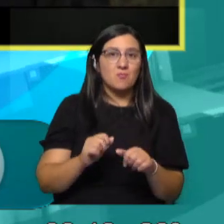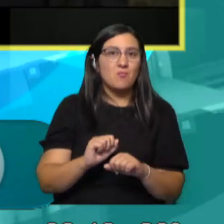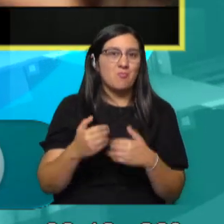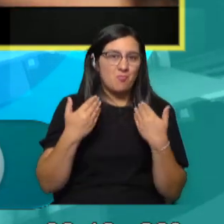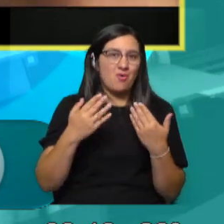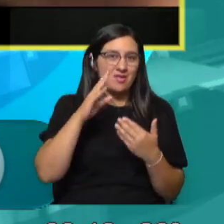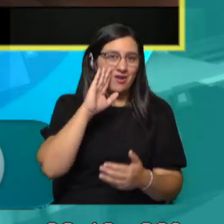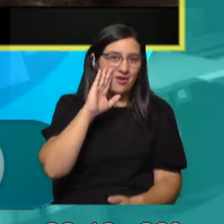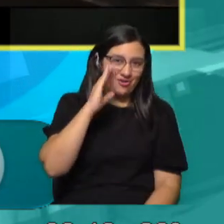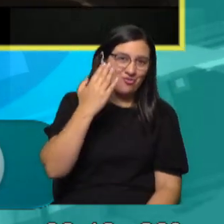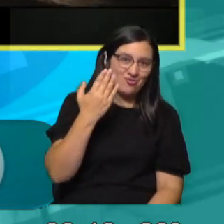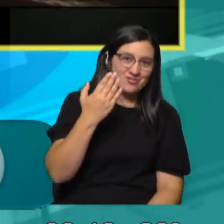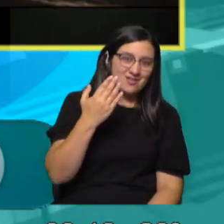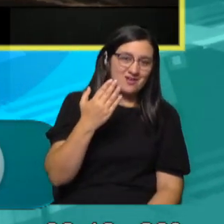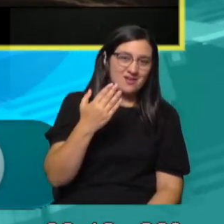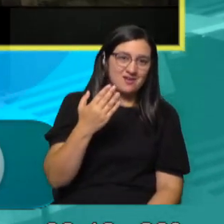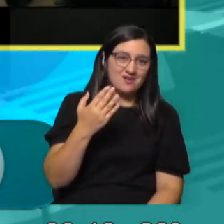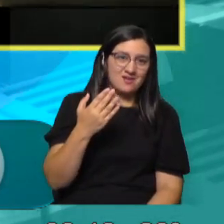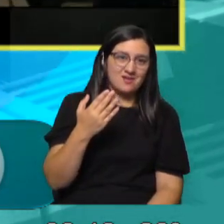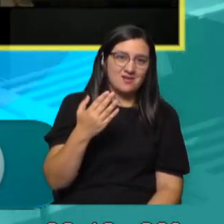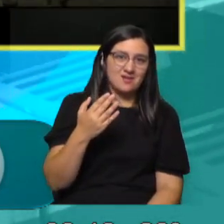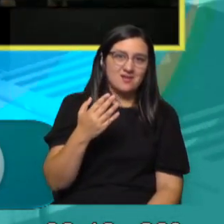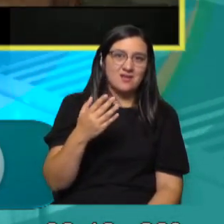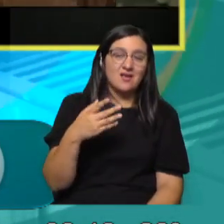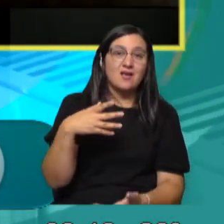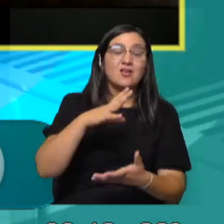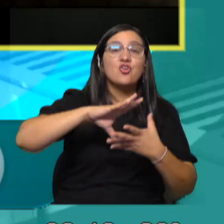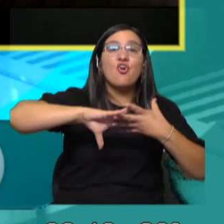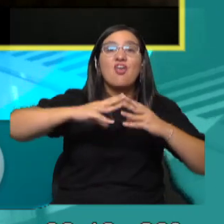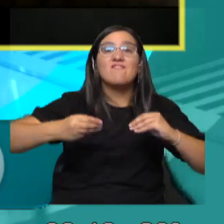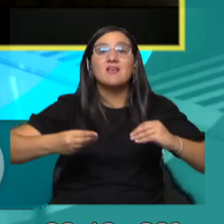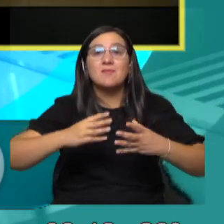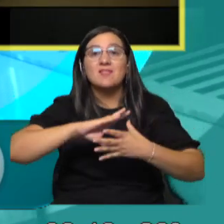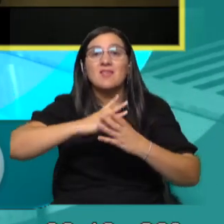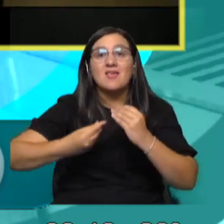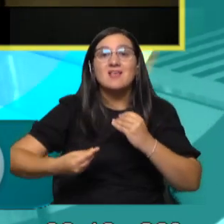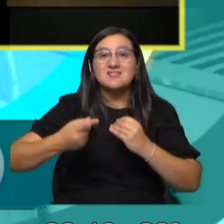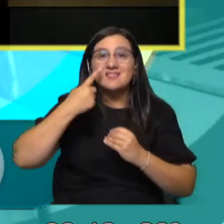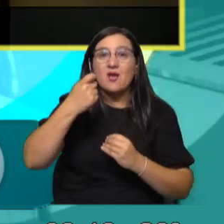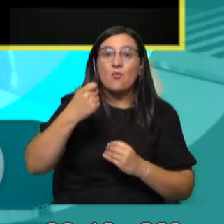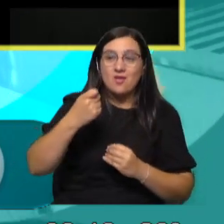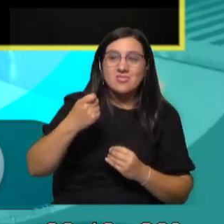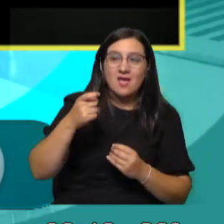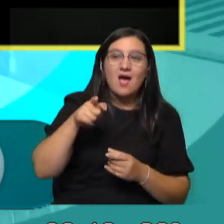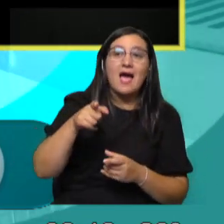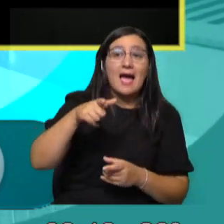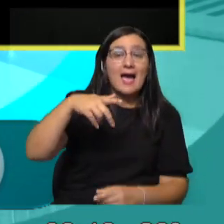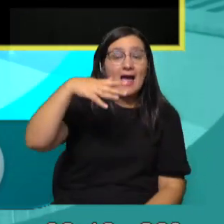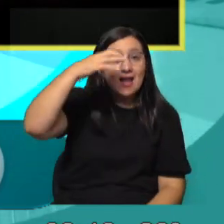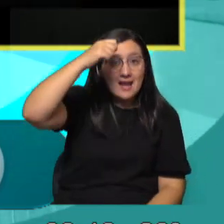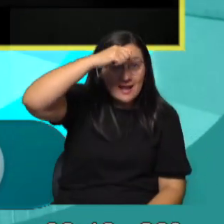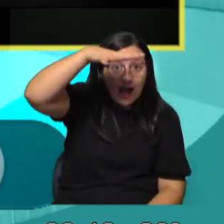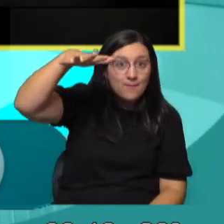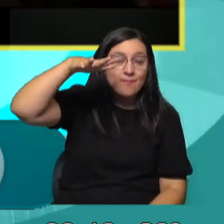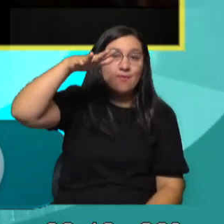reconocer, el claro. digamos, geográficamente, se va a poder situar en el campo, esto